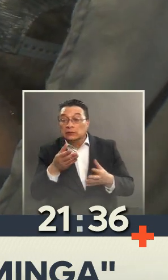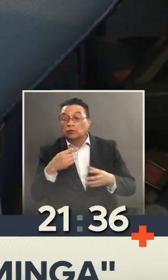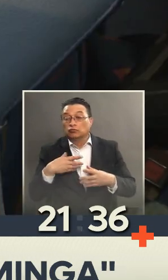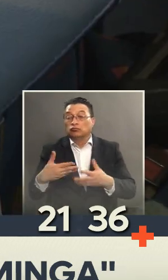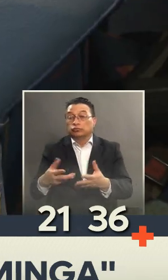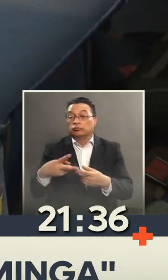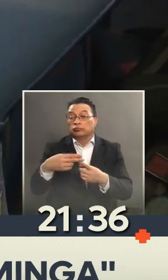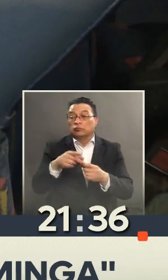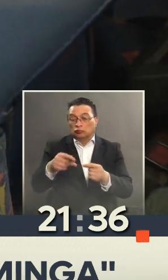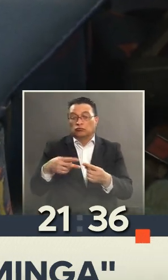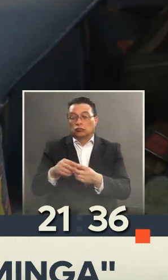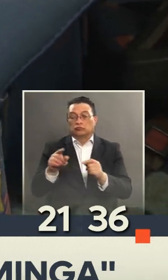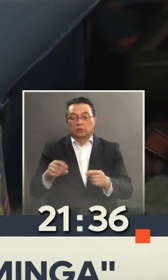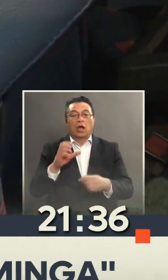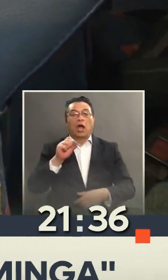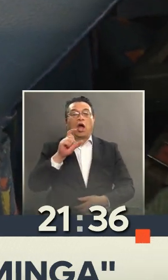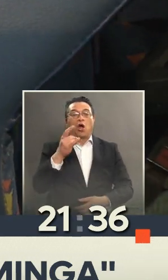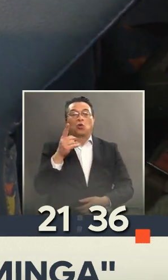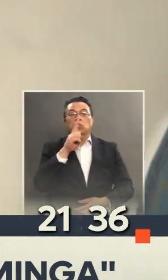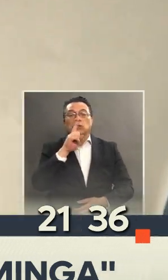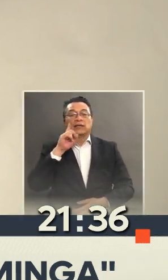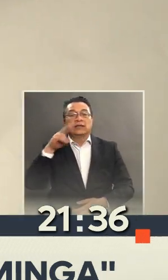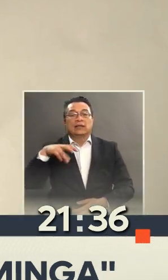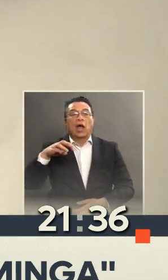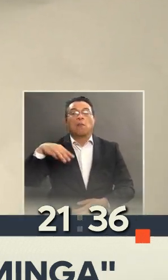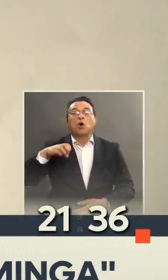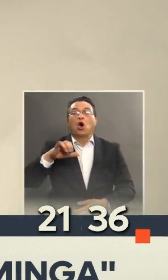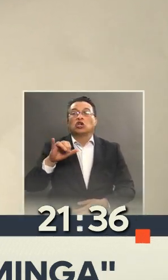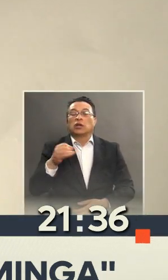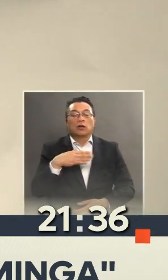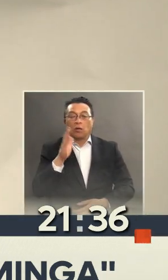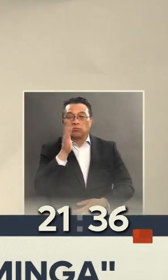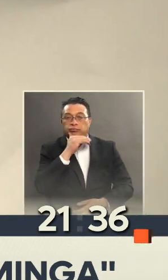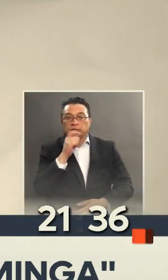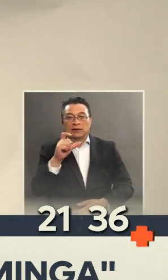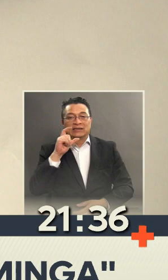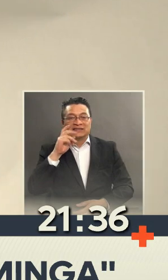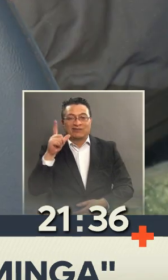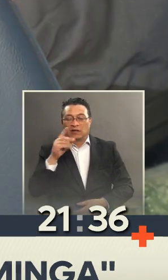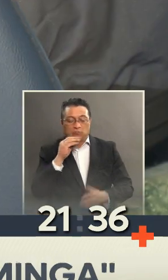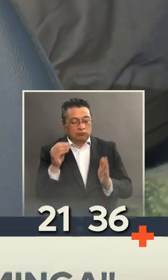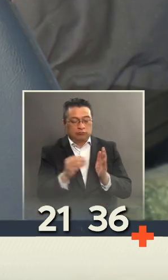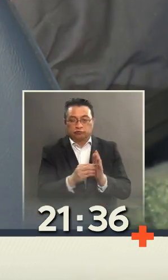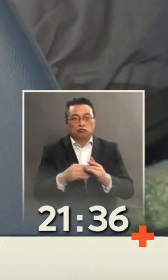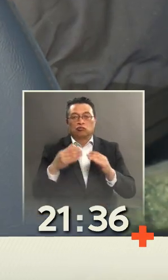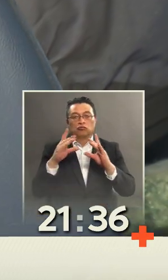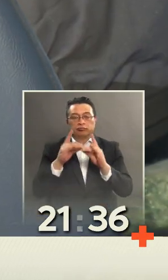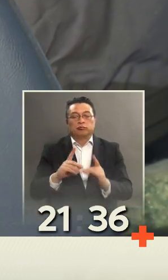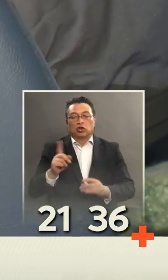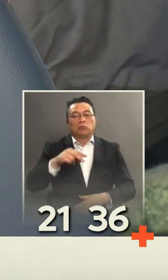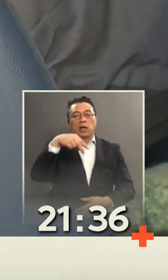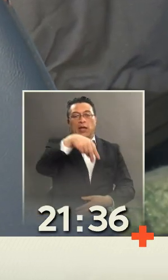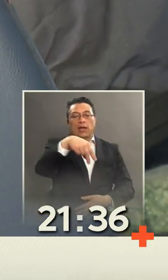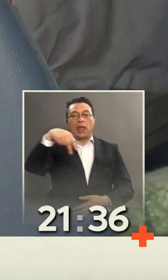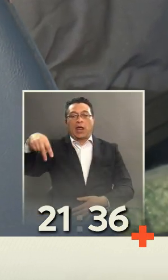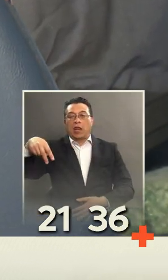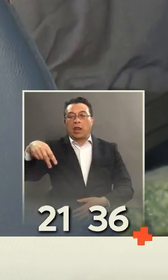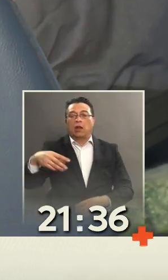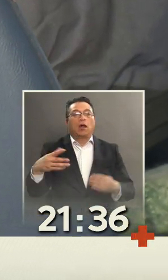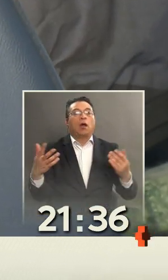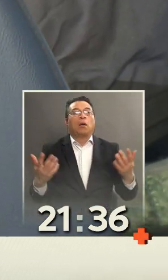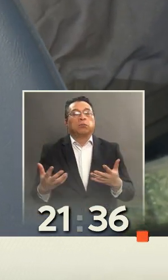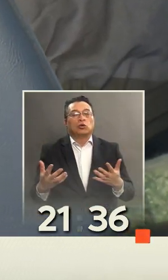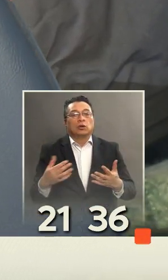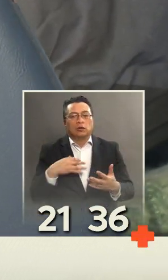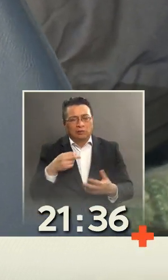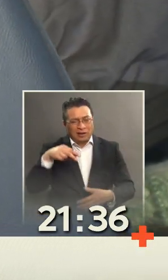Yo le puse Agustina Moya, pero no aparece en el registro civil, en el certificado de función dice NN. Y si es un producto, ¿por qué